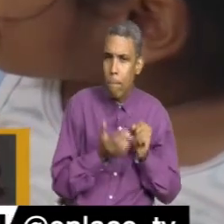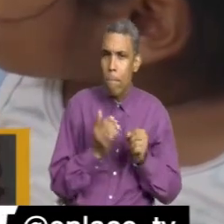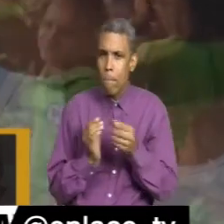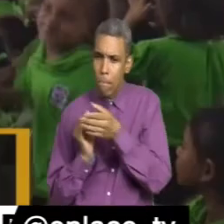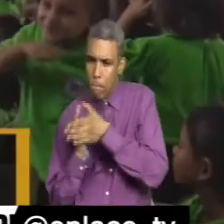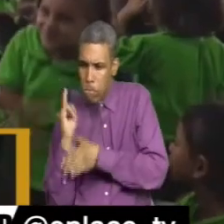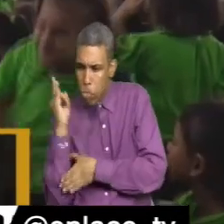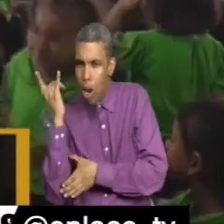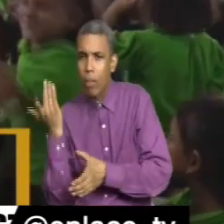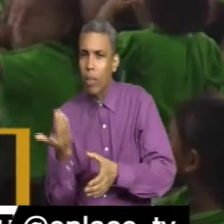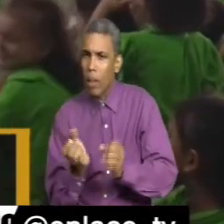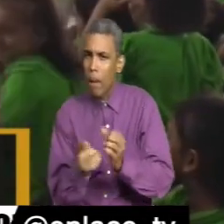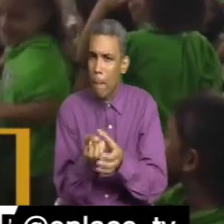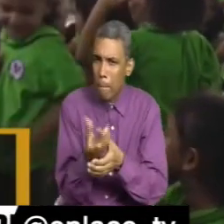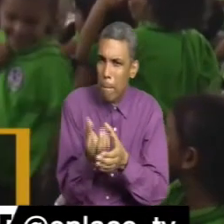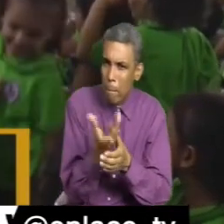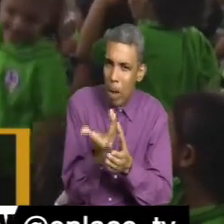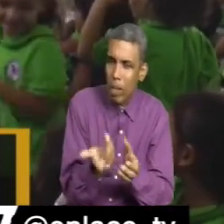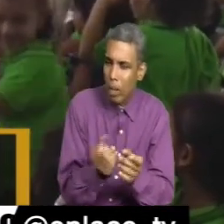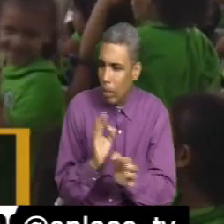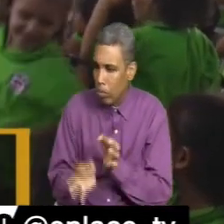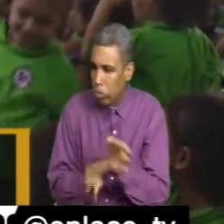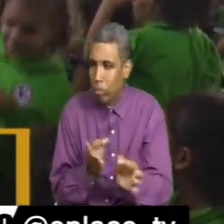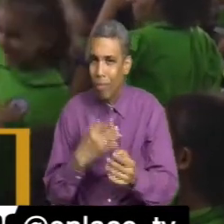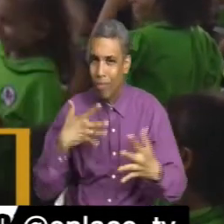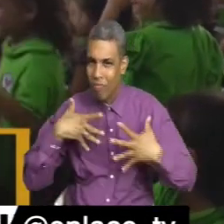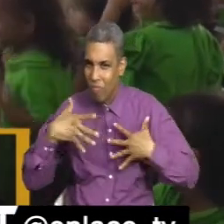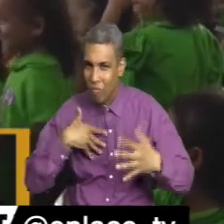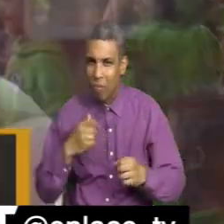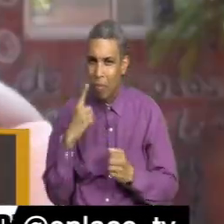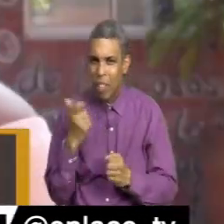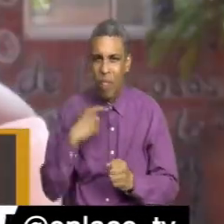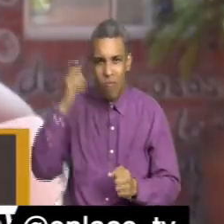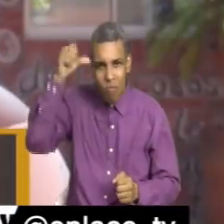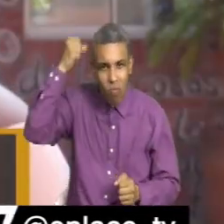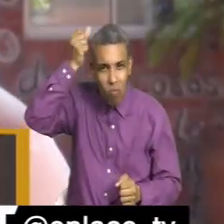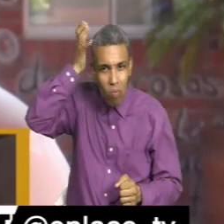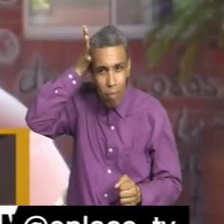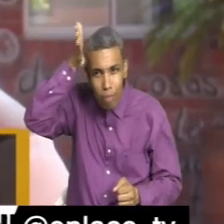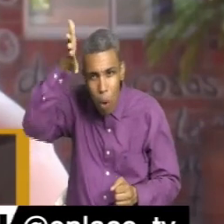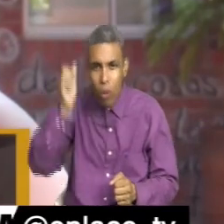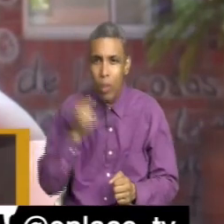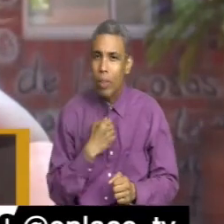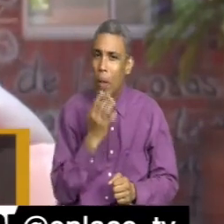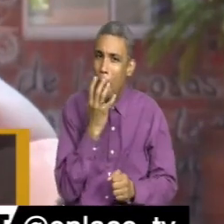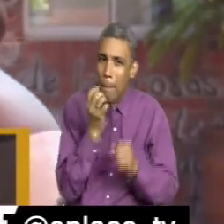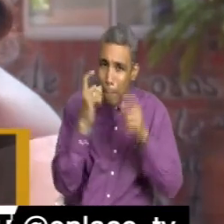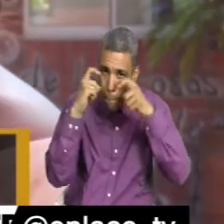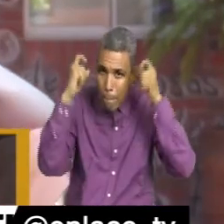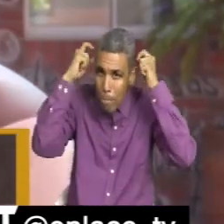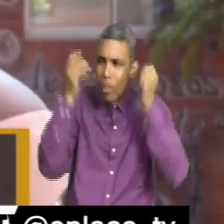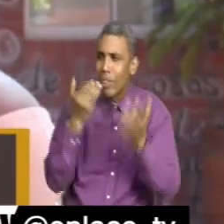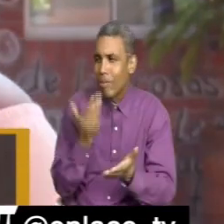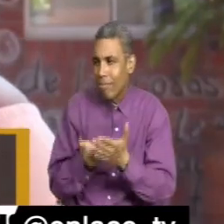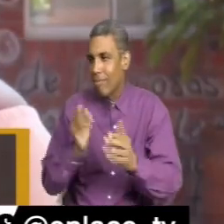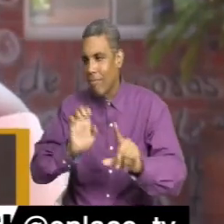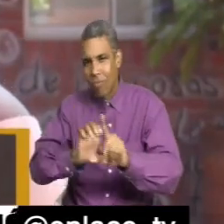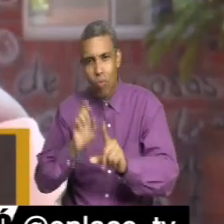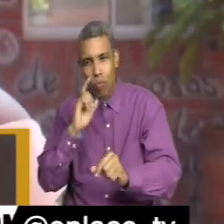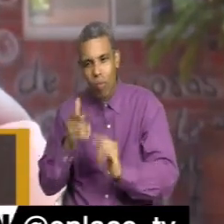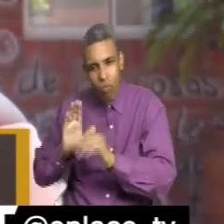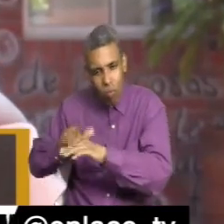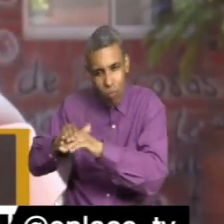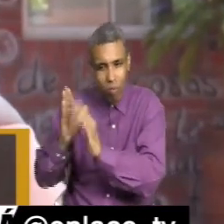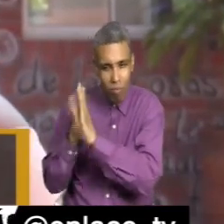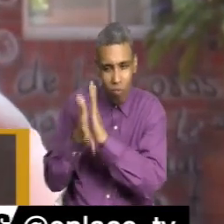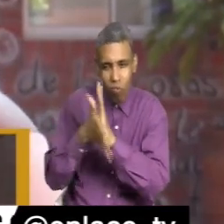Entonces fue a través como de una obra de teatro y también de diferentes dinámicas en las que Rufino, excelente, gracias a Enlace Televisión, estuvieron enseñándole a los niños todo